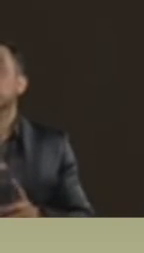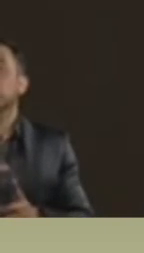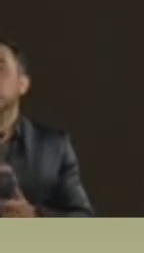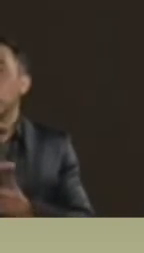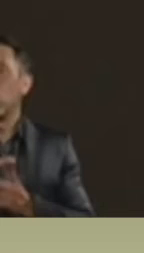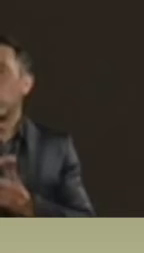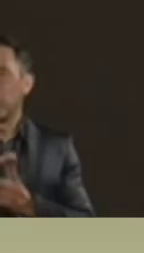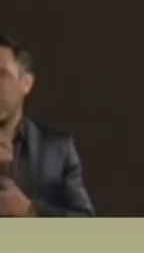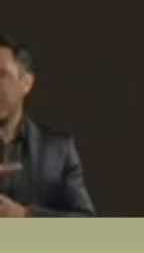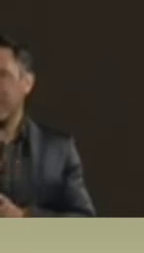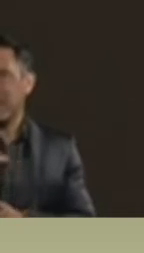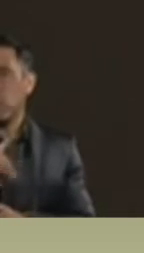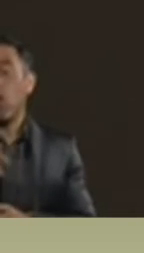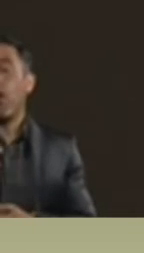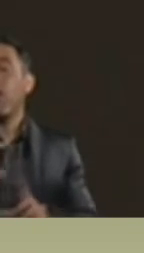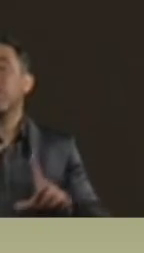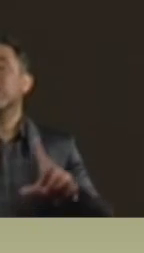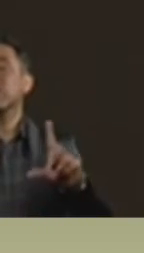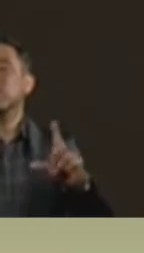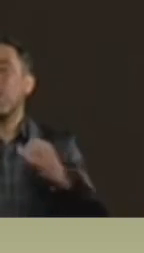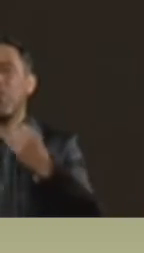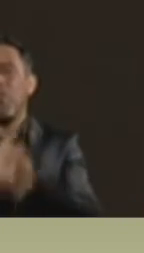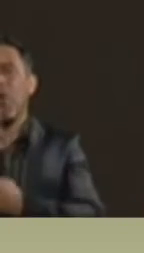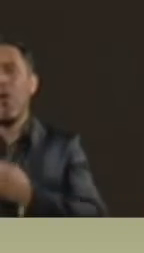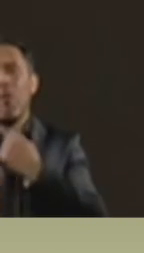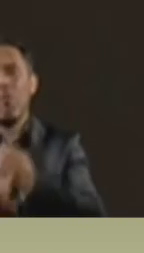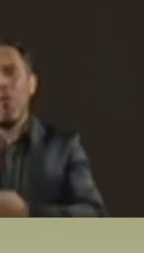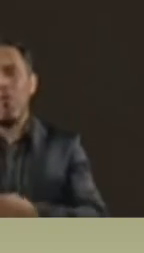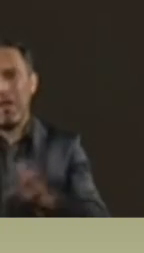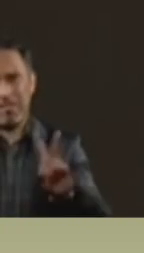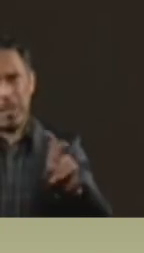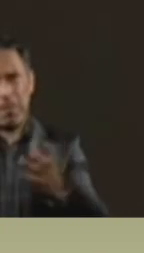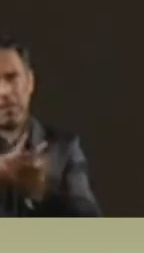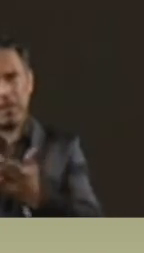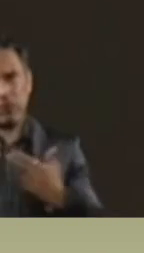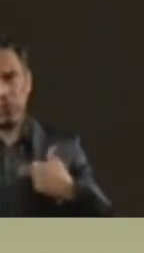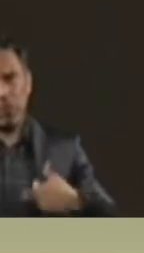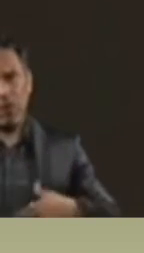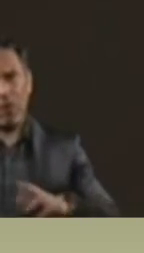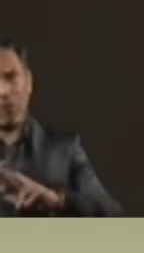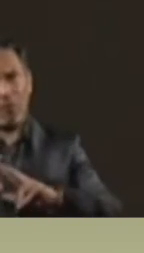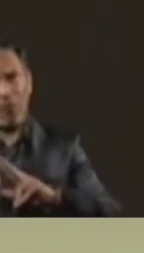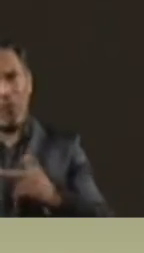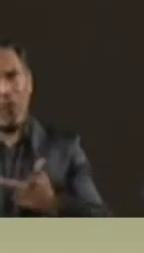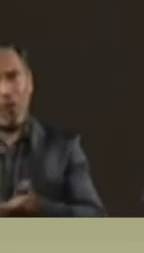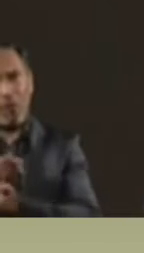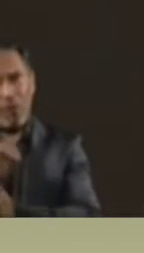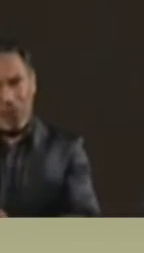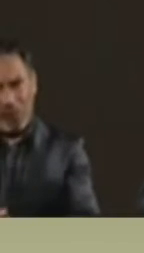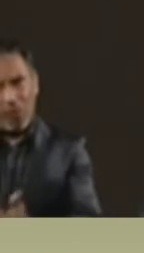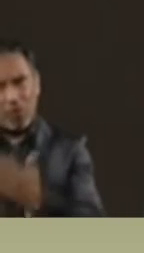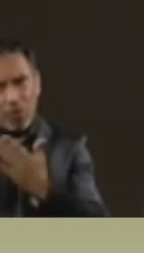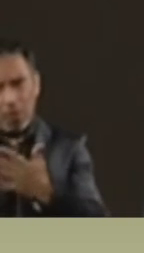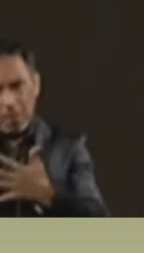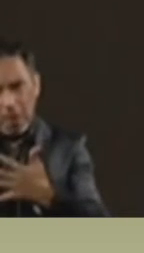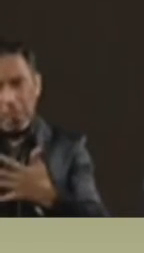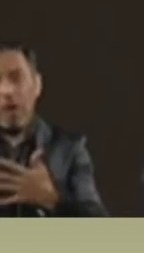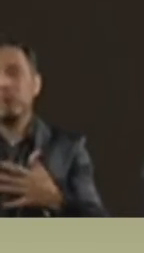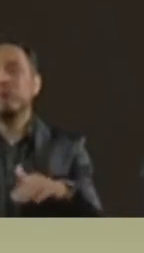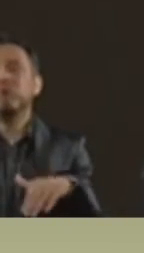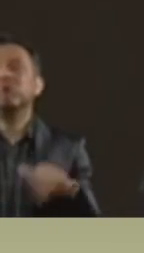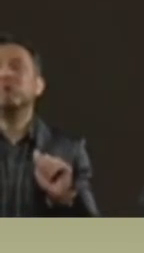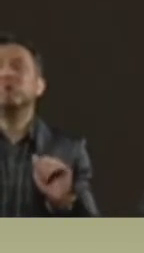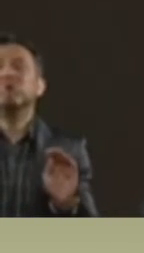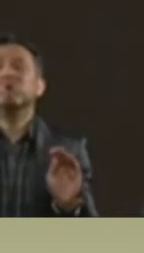los graves problemas nacionales en materia de derechos humanos, están poniendo en severo riesgo